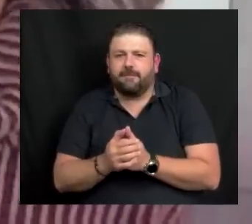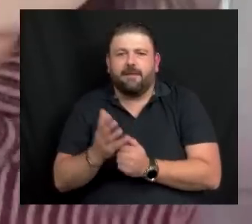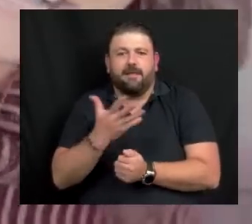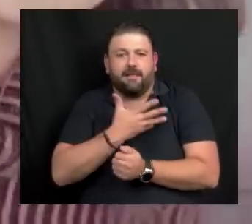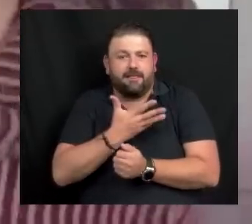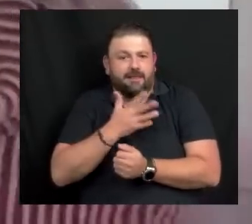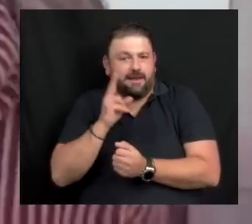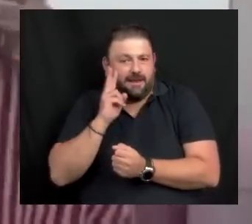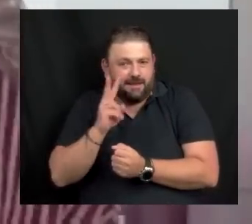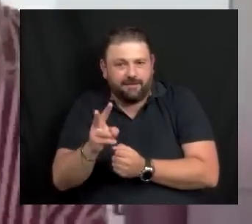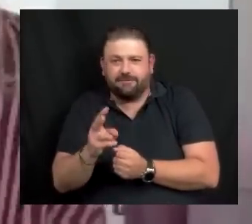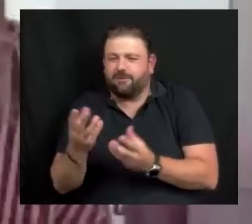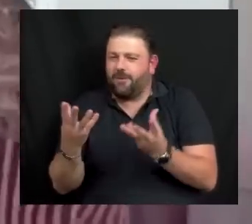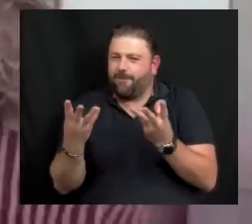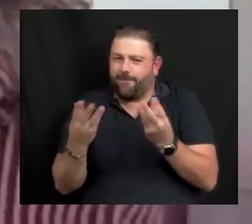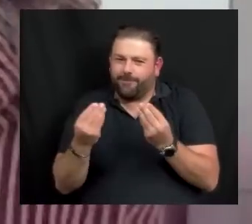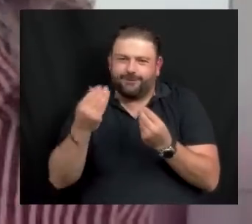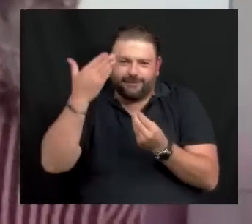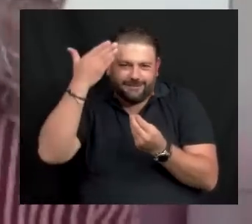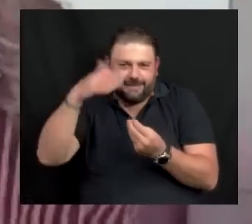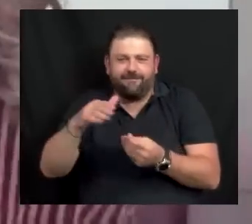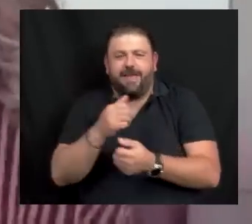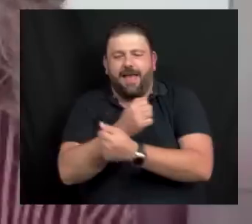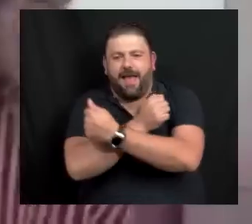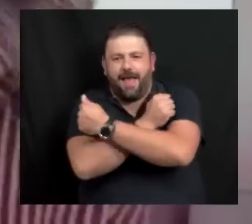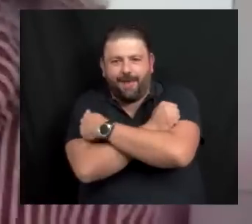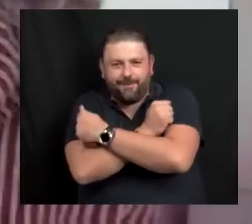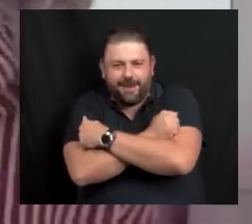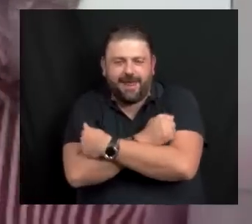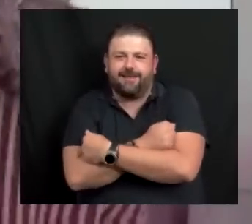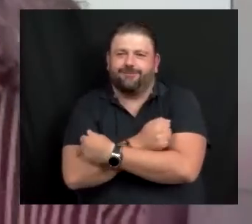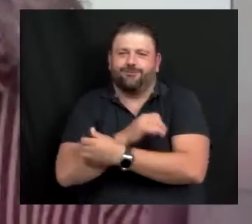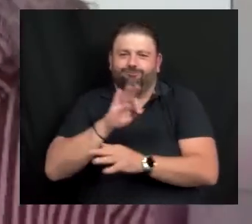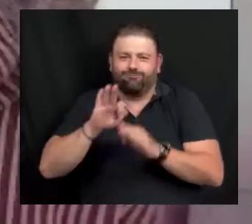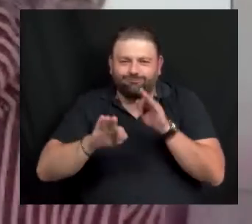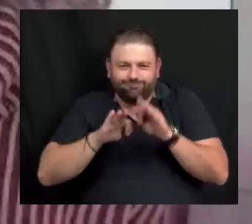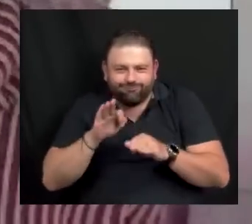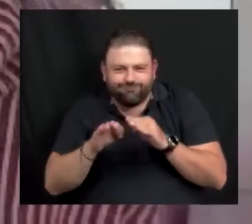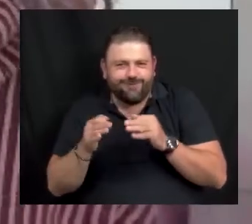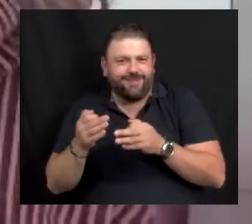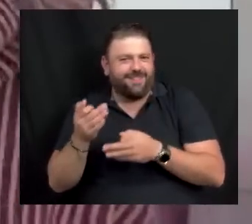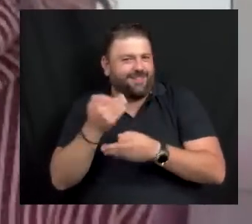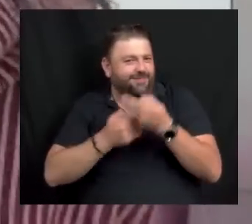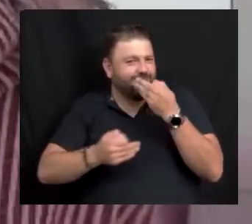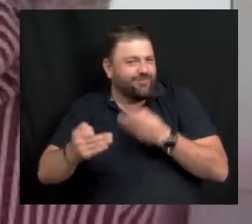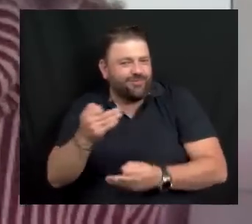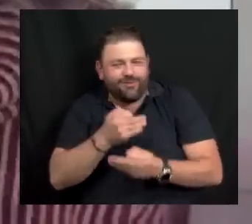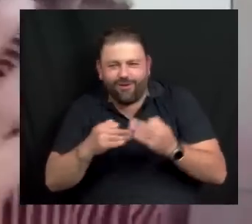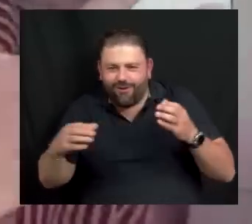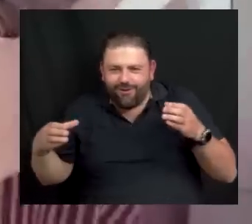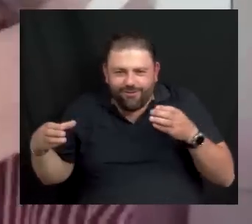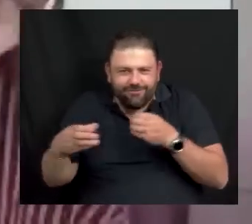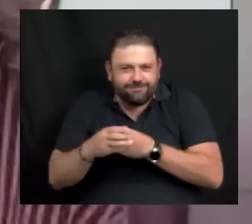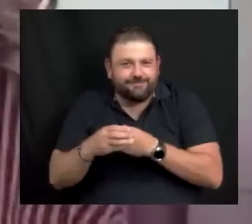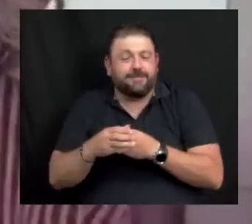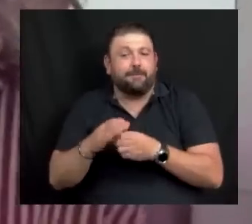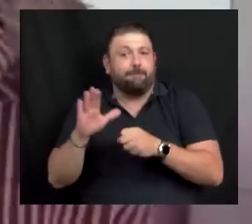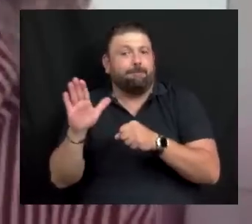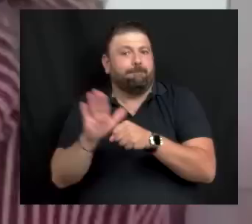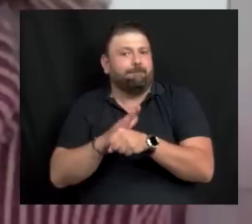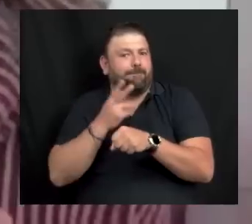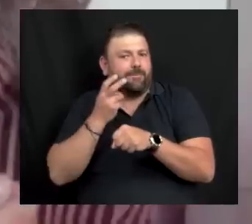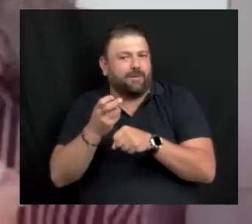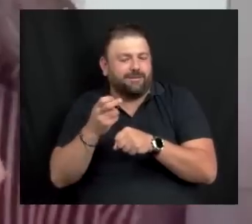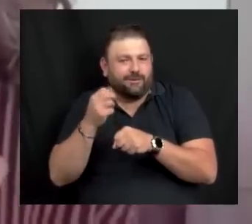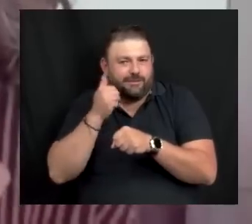darnos, sí, muchos abrazos, muchos apapachos entre todos, pero también el poder tener ese... darle la vuelta un poquito